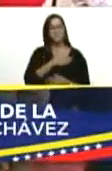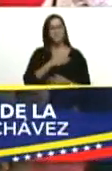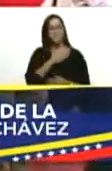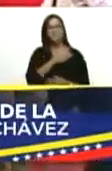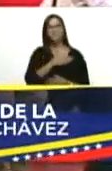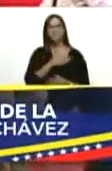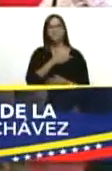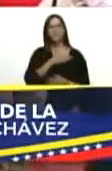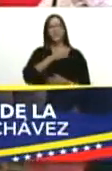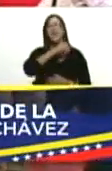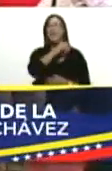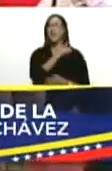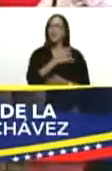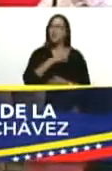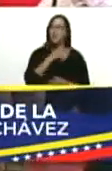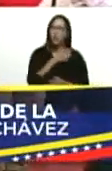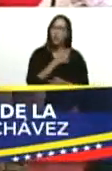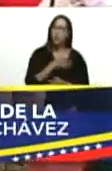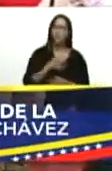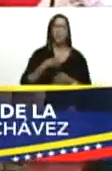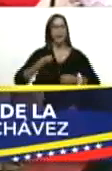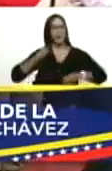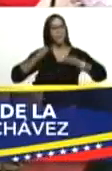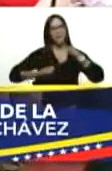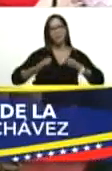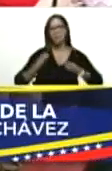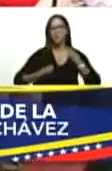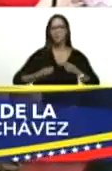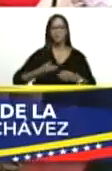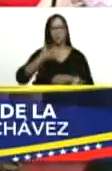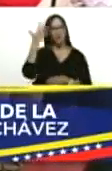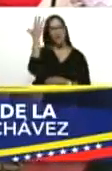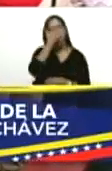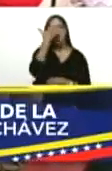al dolor, a la incertidumbre, a la duda,